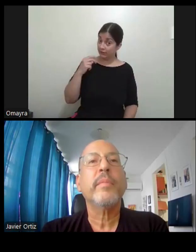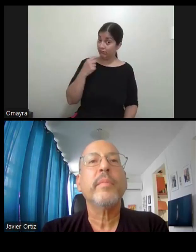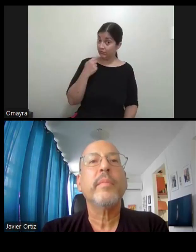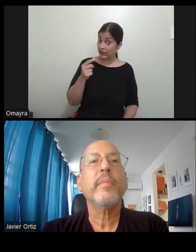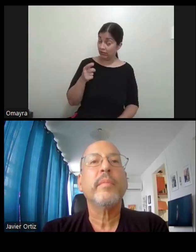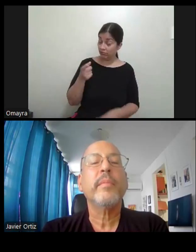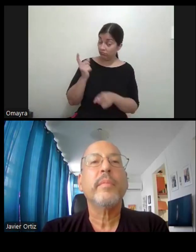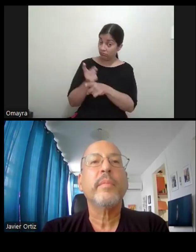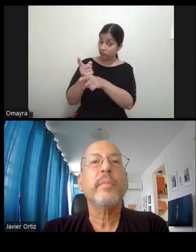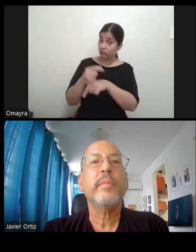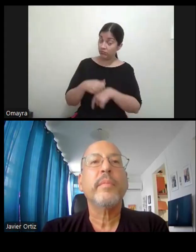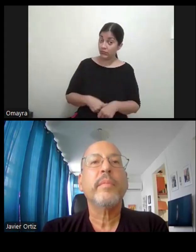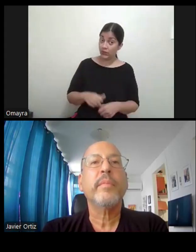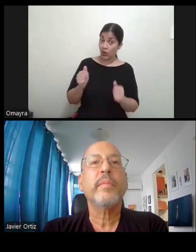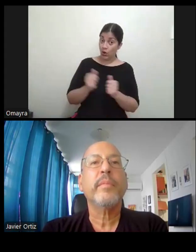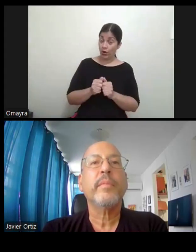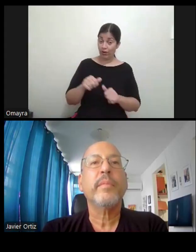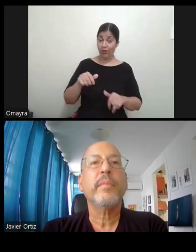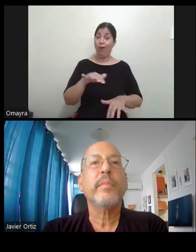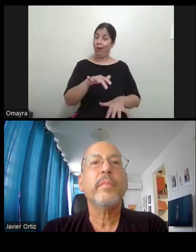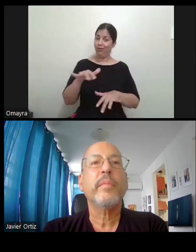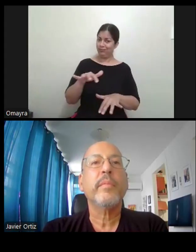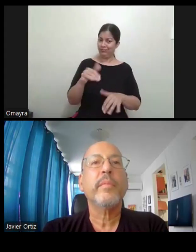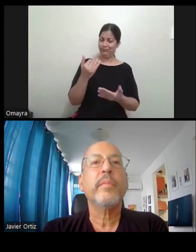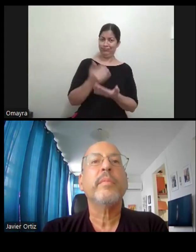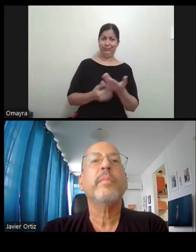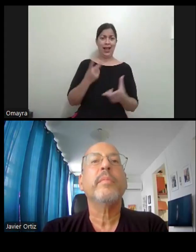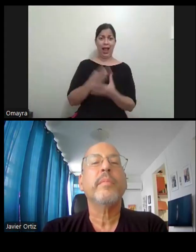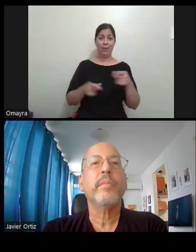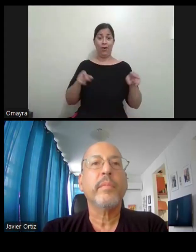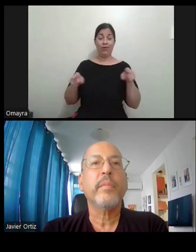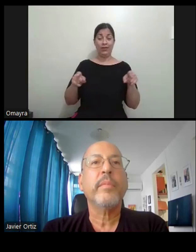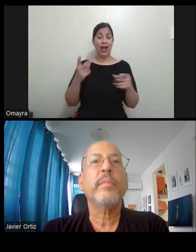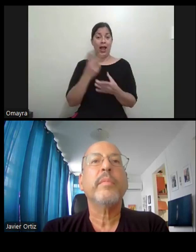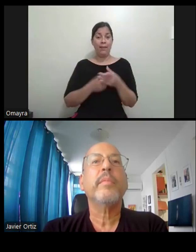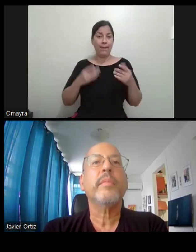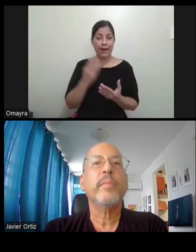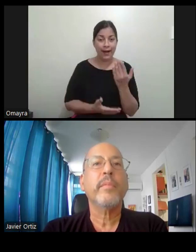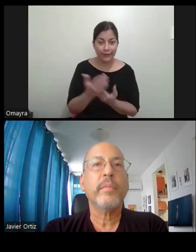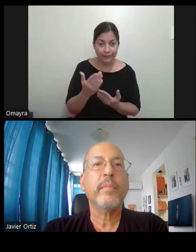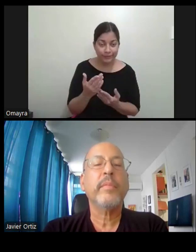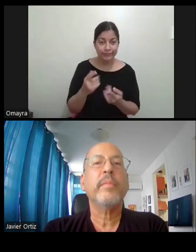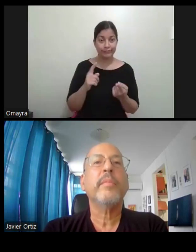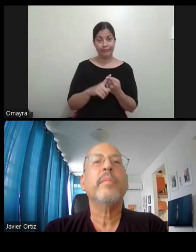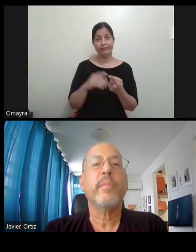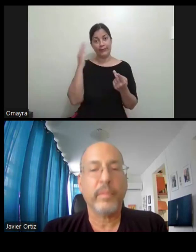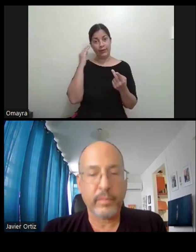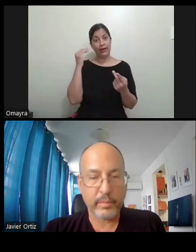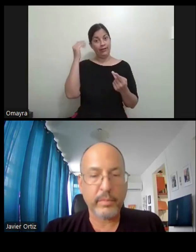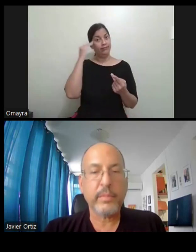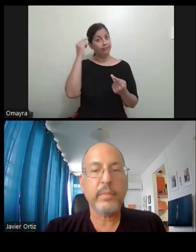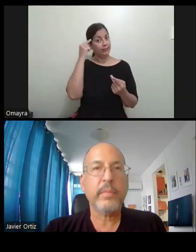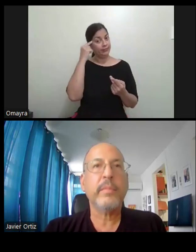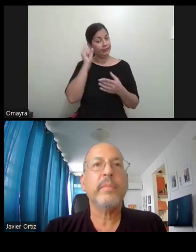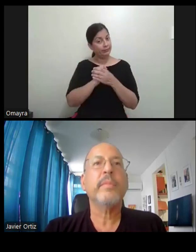el órgano tú tenías la independencia de los dos hemisferios, porque igual tienes que usar las dos manos, la chola y los